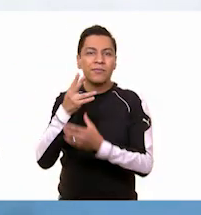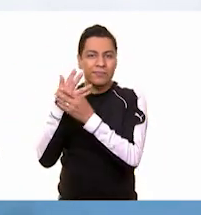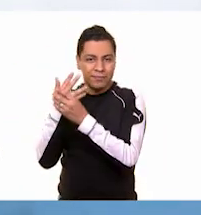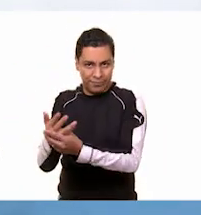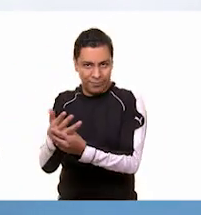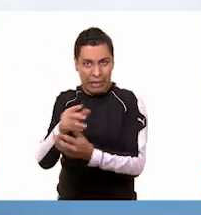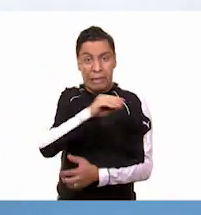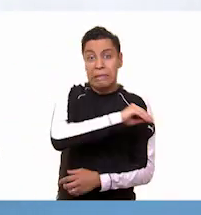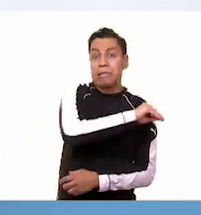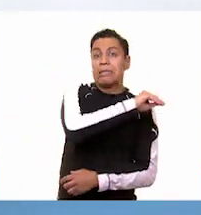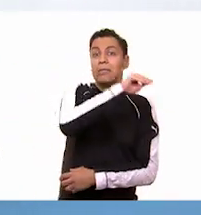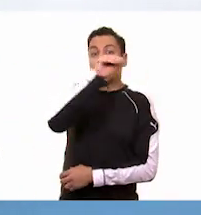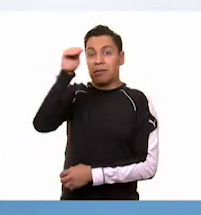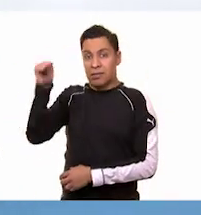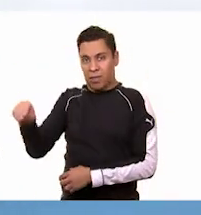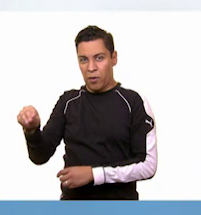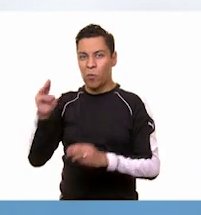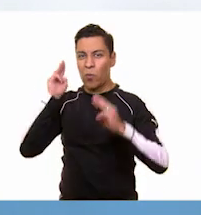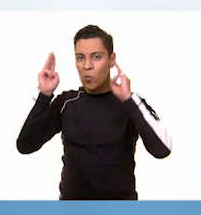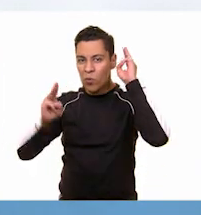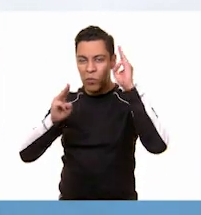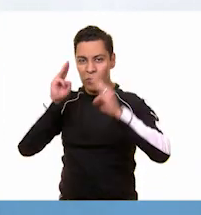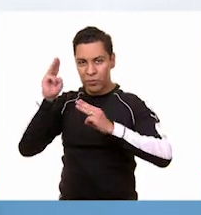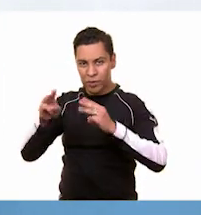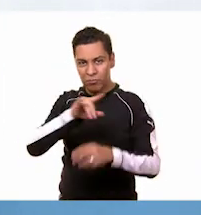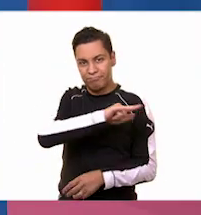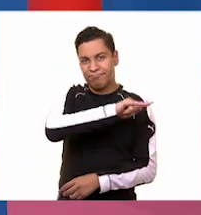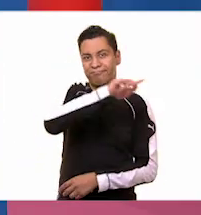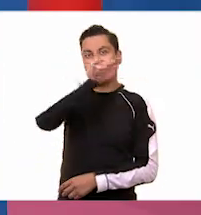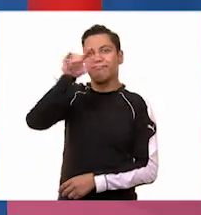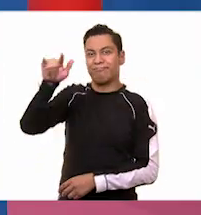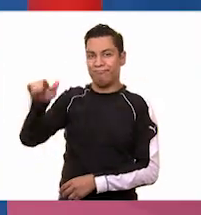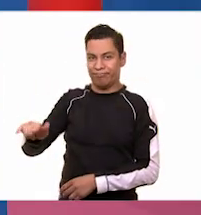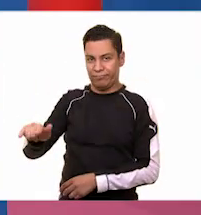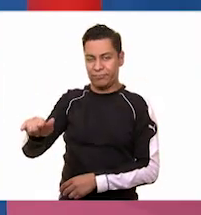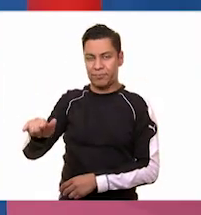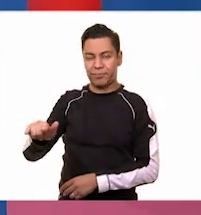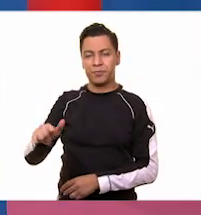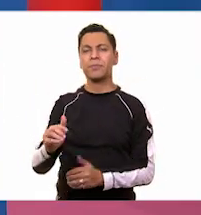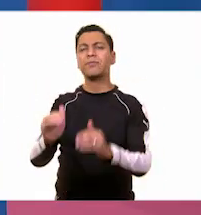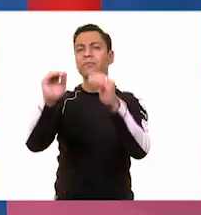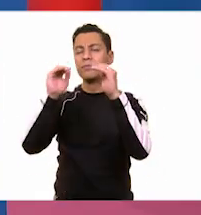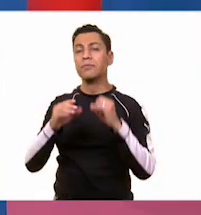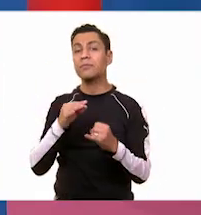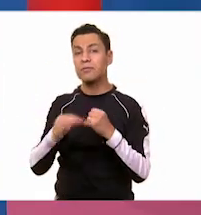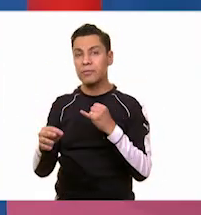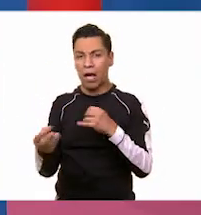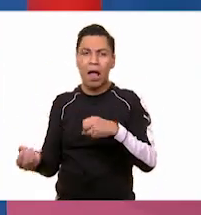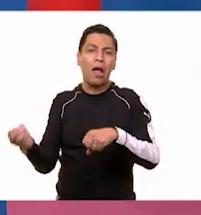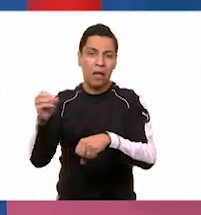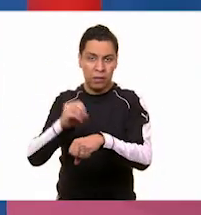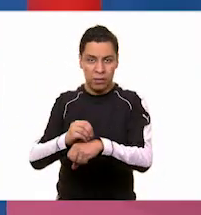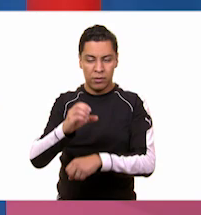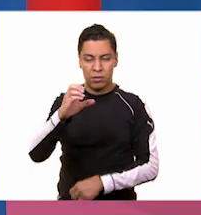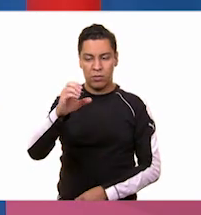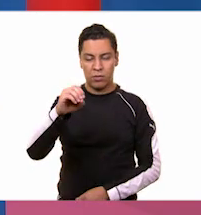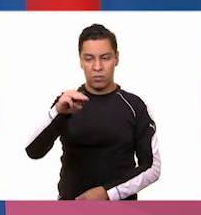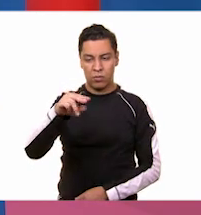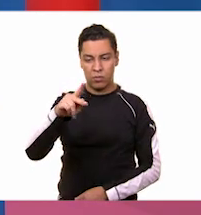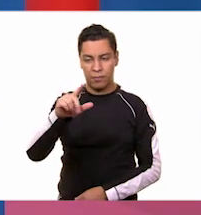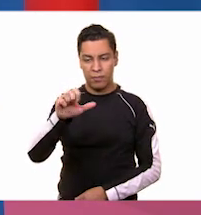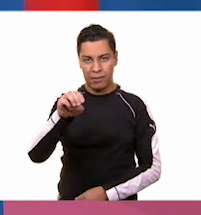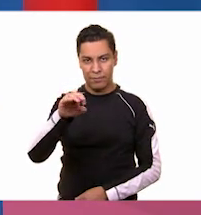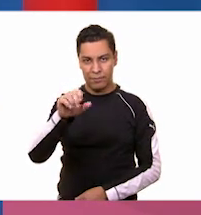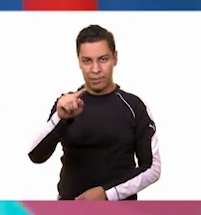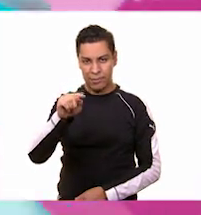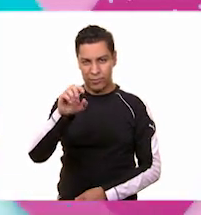museo. María, ¿nos ayudas con la última parte? Por supuesto, maestro. Esto ya es el complemento, son los datos secundarios.